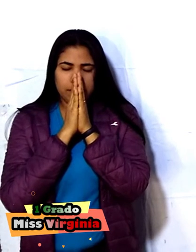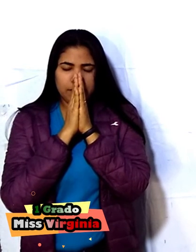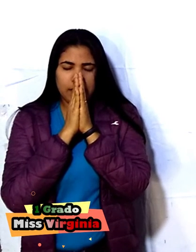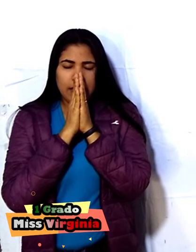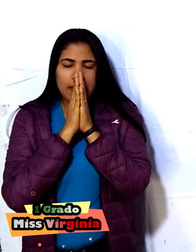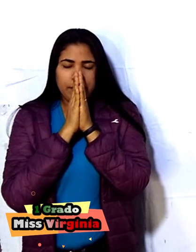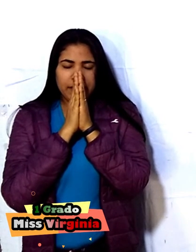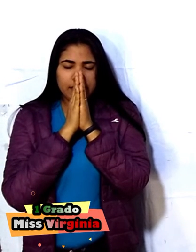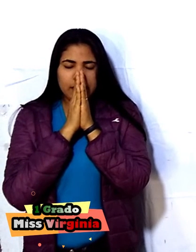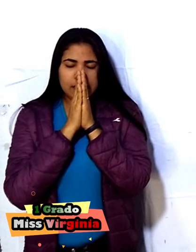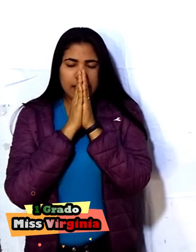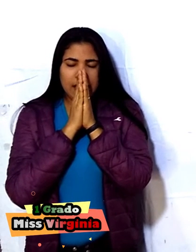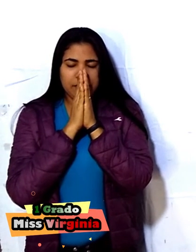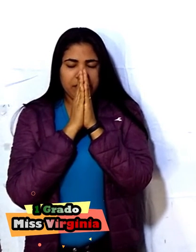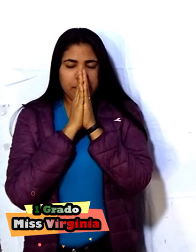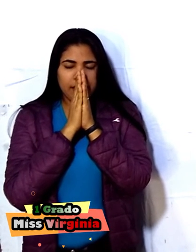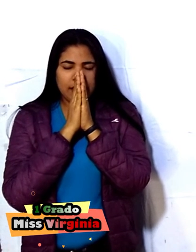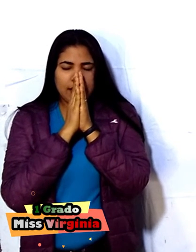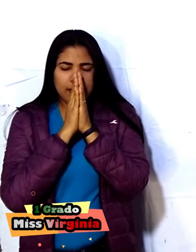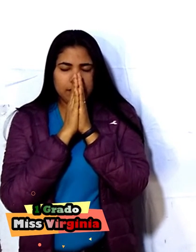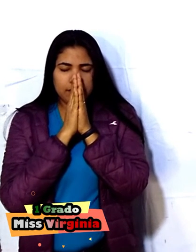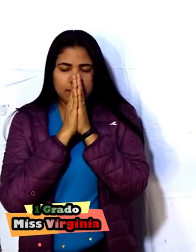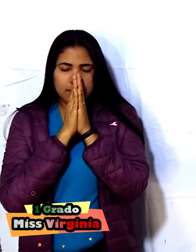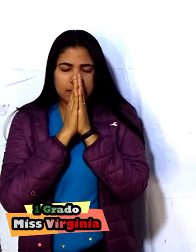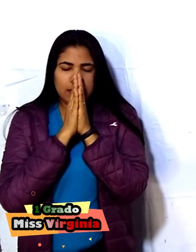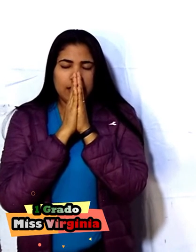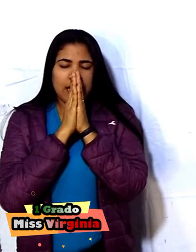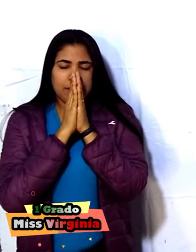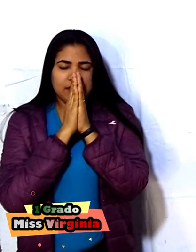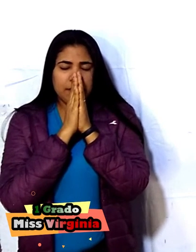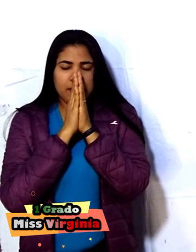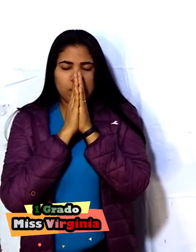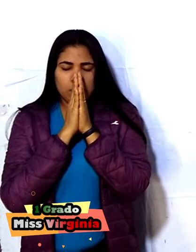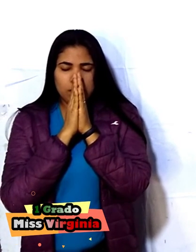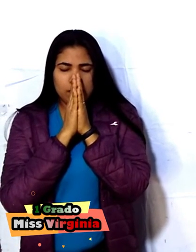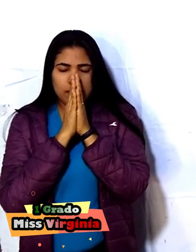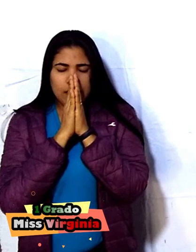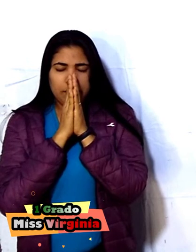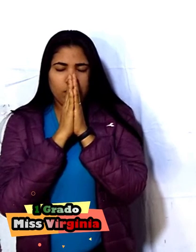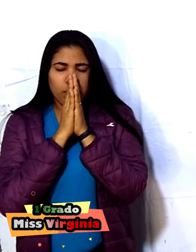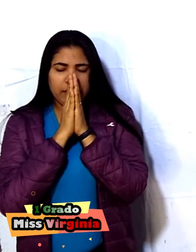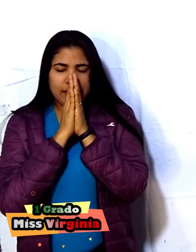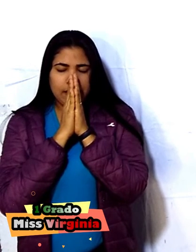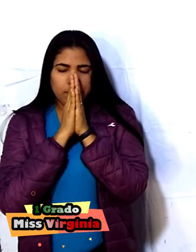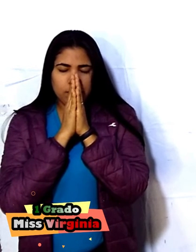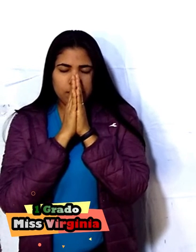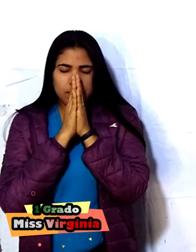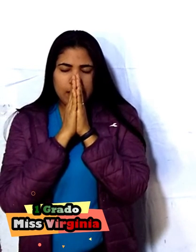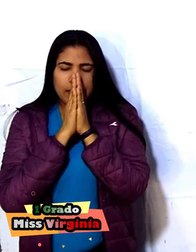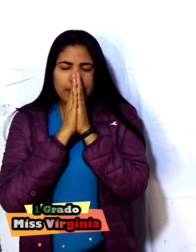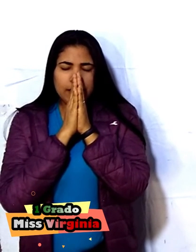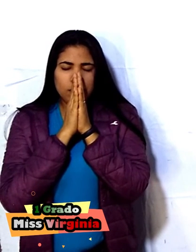hoy. Bendice a mi familia, a mis amigos, mis